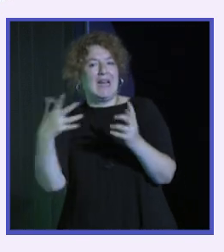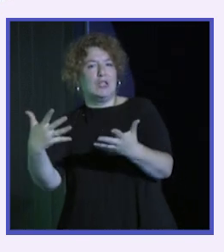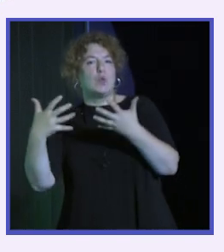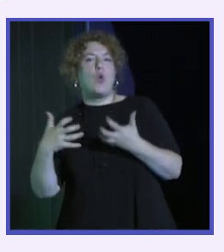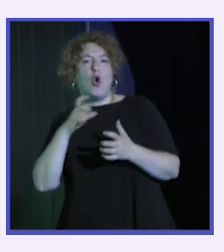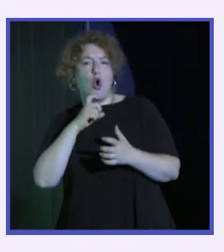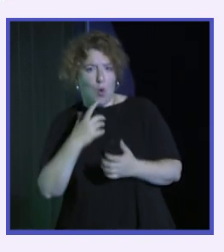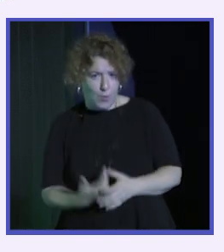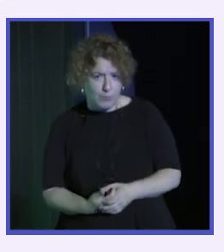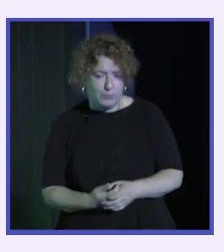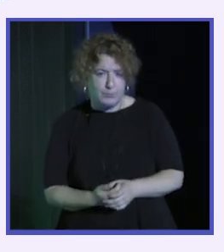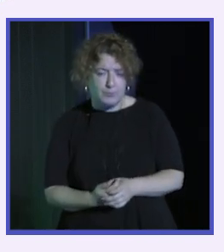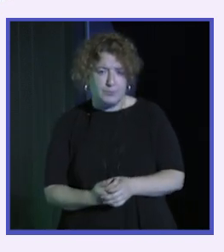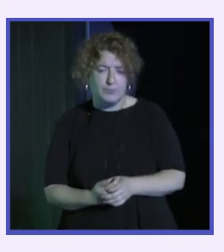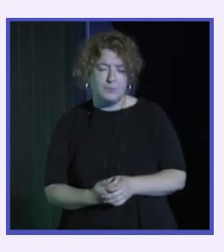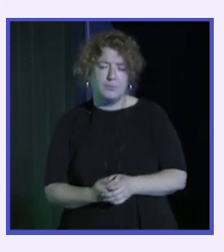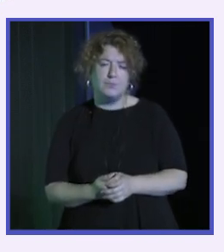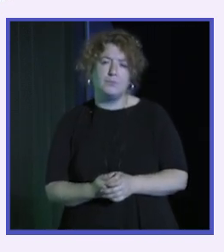prompt, ¿vale?